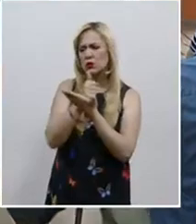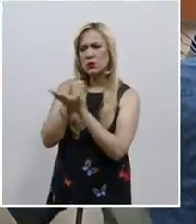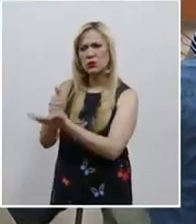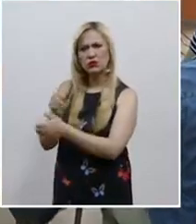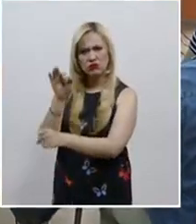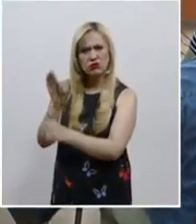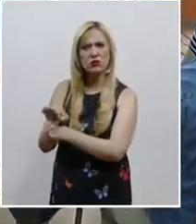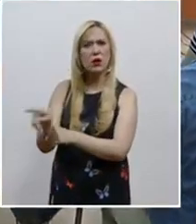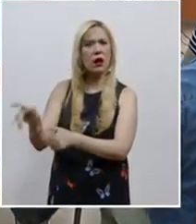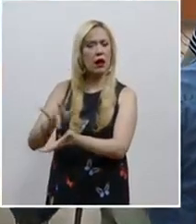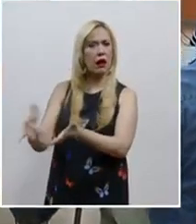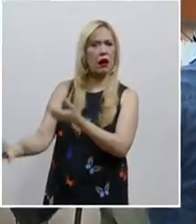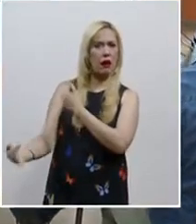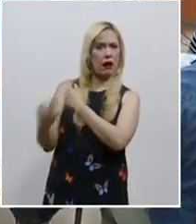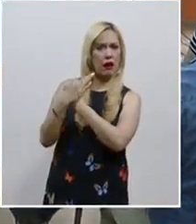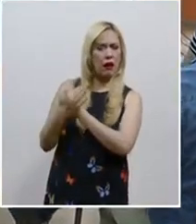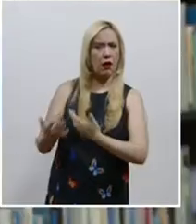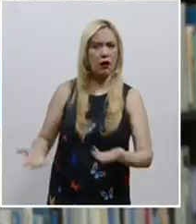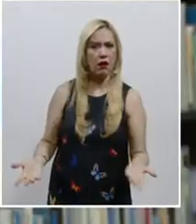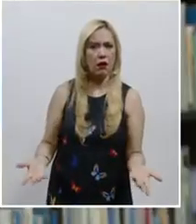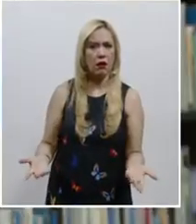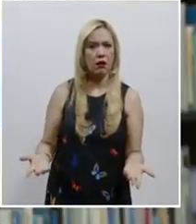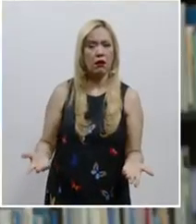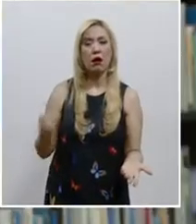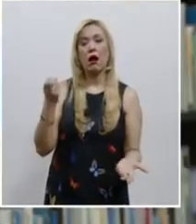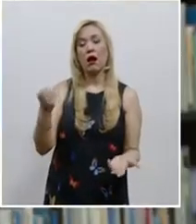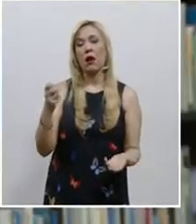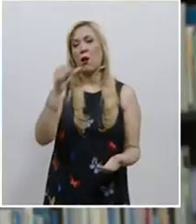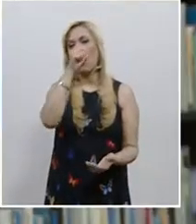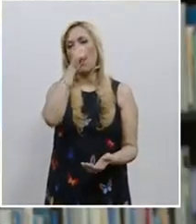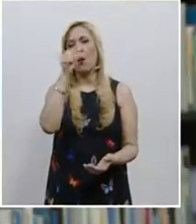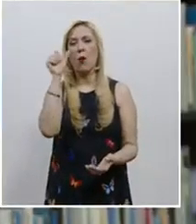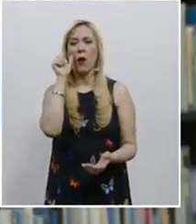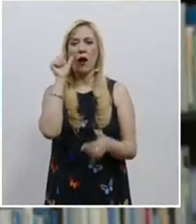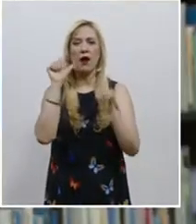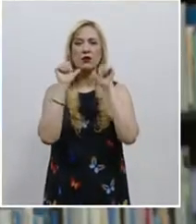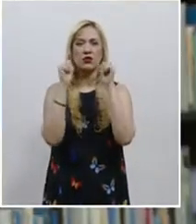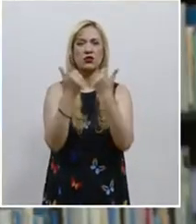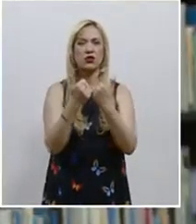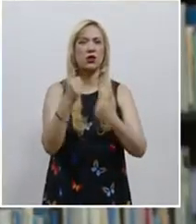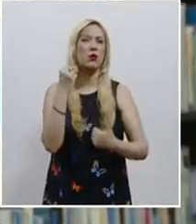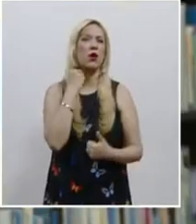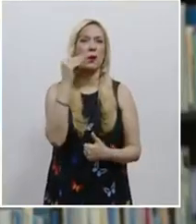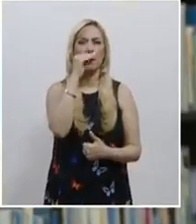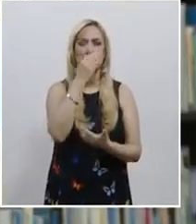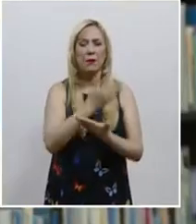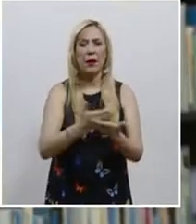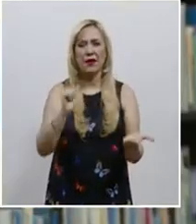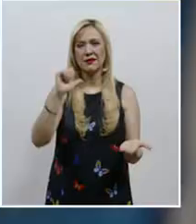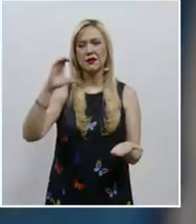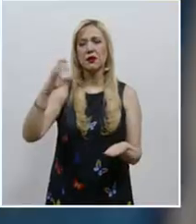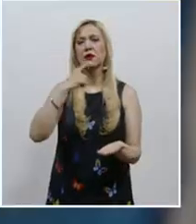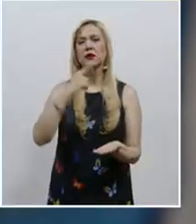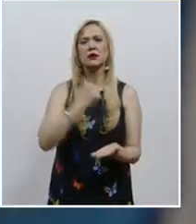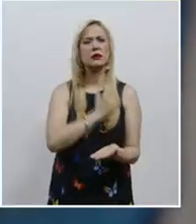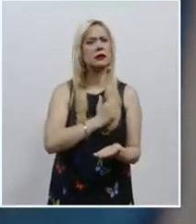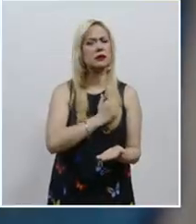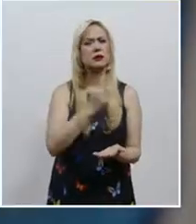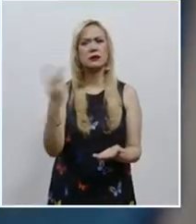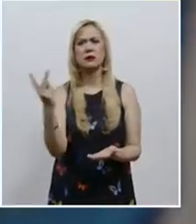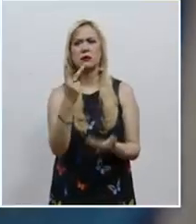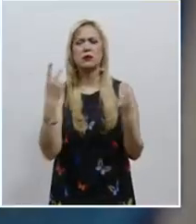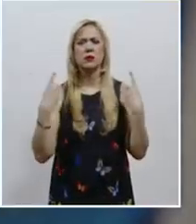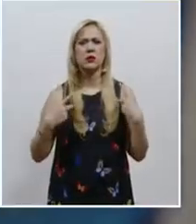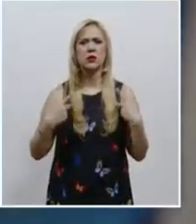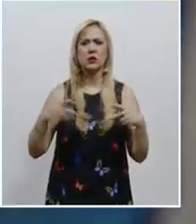de Derechos Humanos Miguel Agustín Pro Juárez, condenaron que el director Santiago Aguirre y María Luisa Rodríguez hayan sido espiados